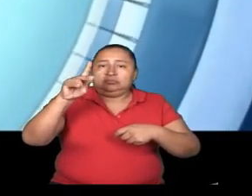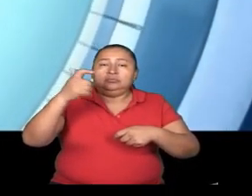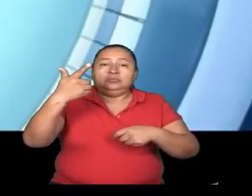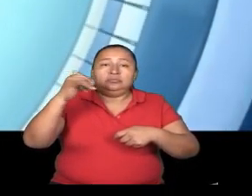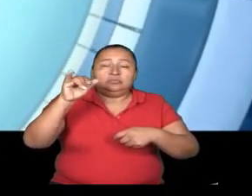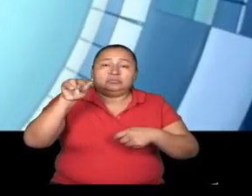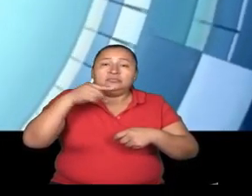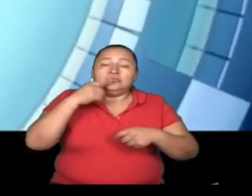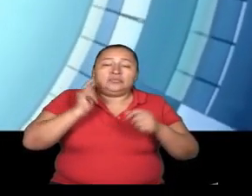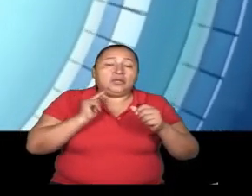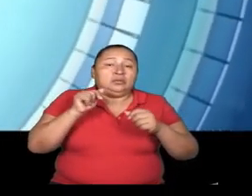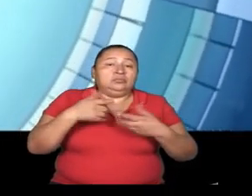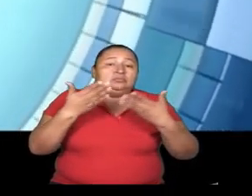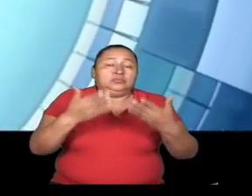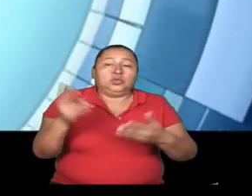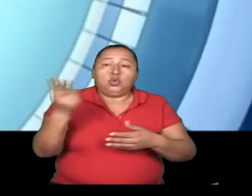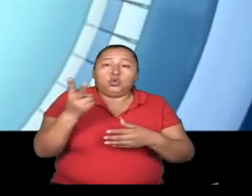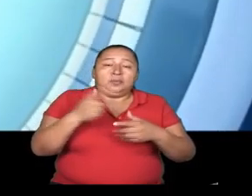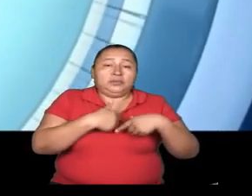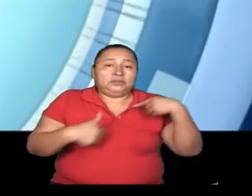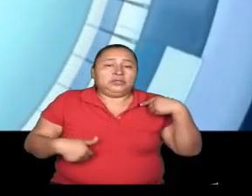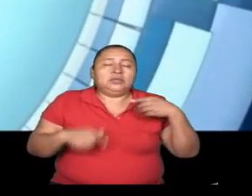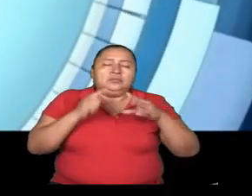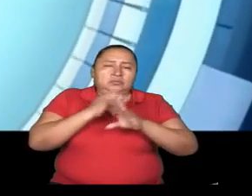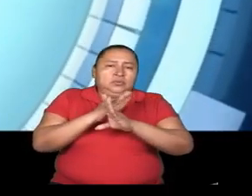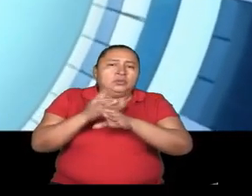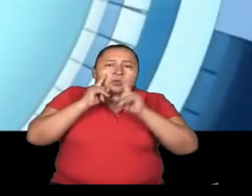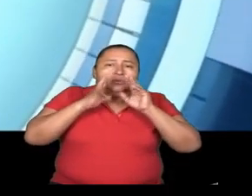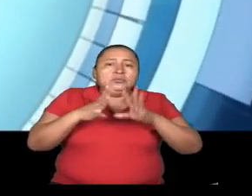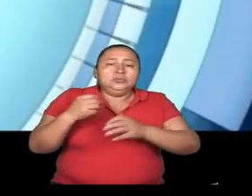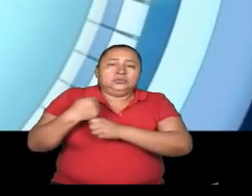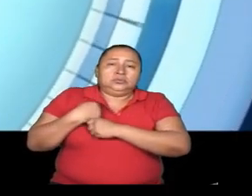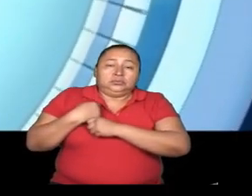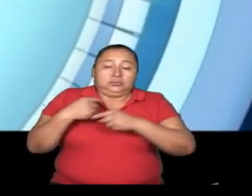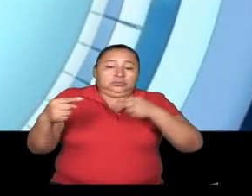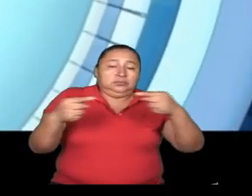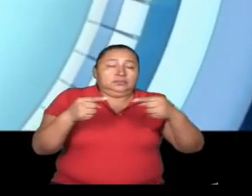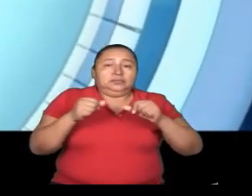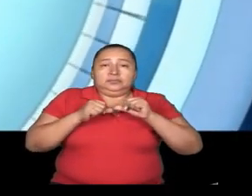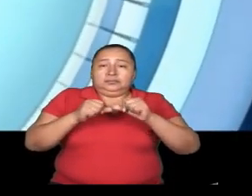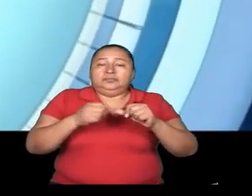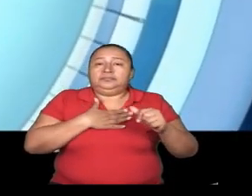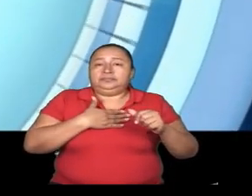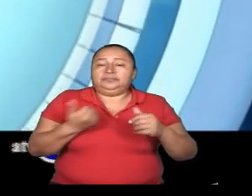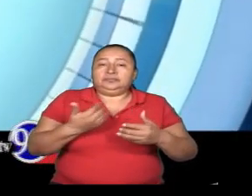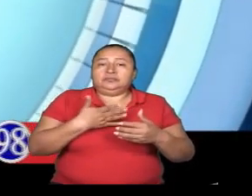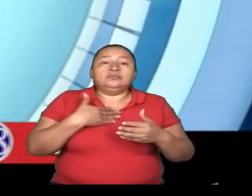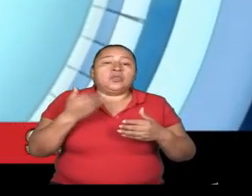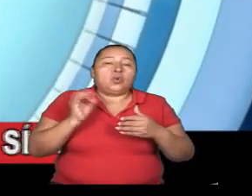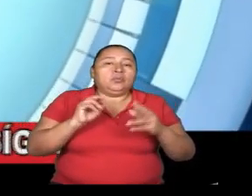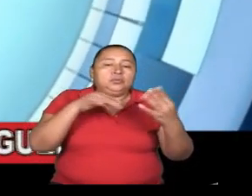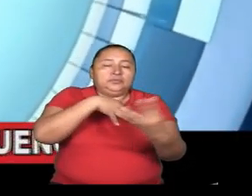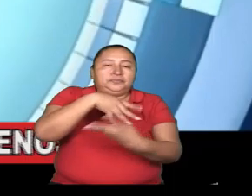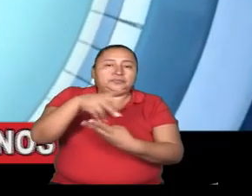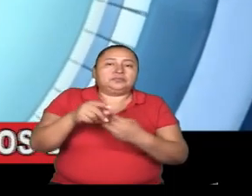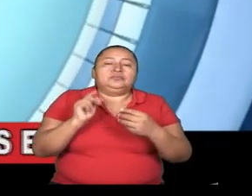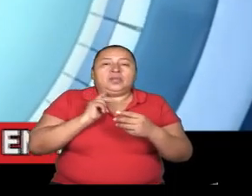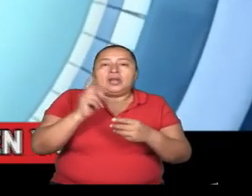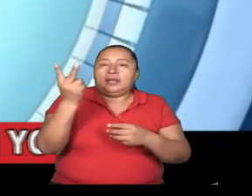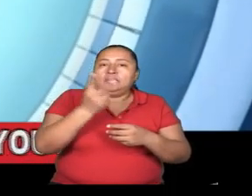coreanos acordaron para prevenir las acciones militares hostiles y continuar mejorando las relaciones